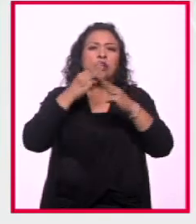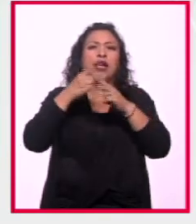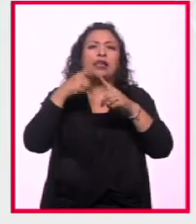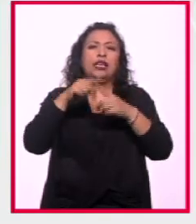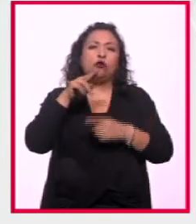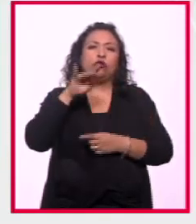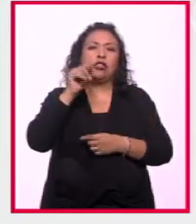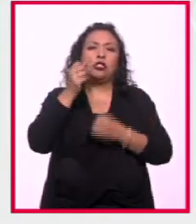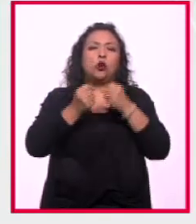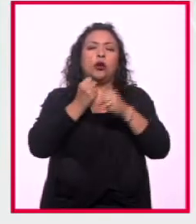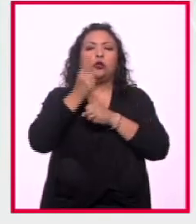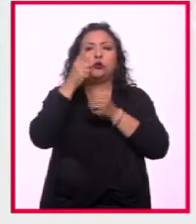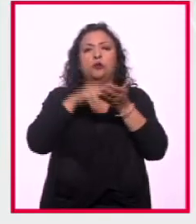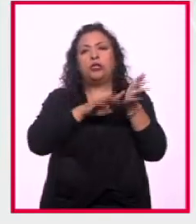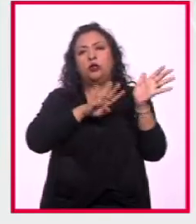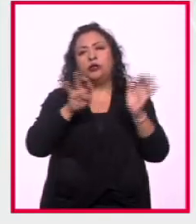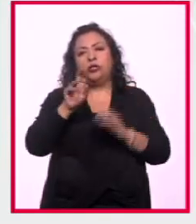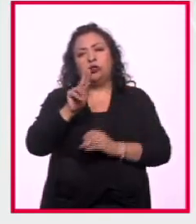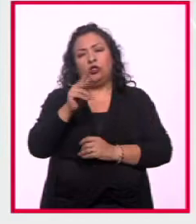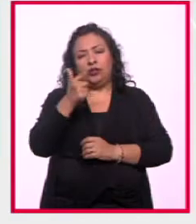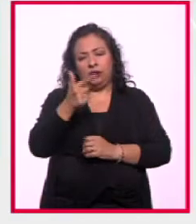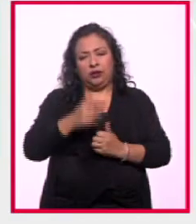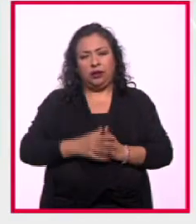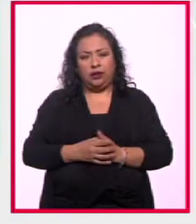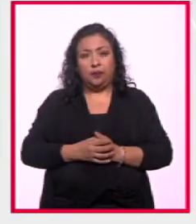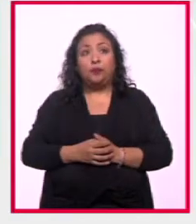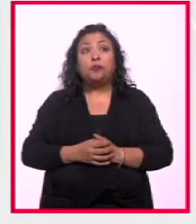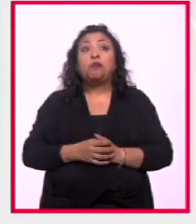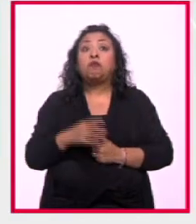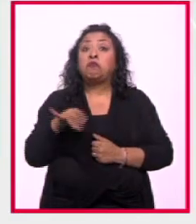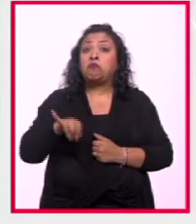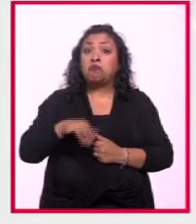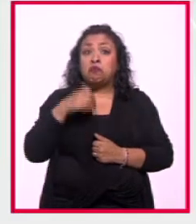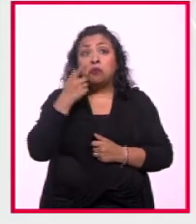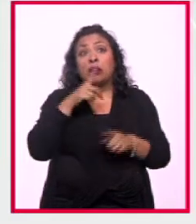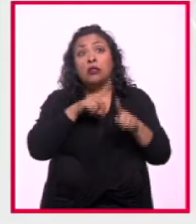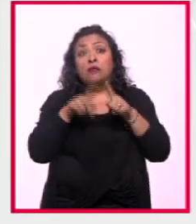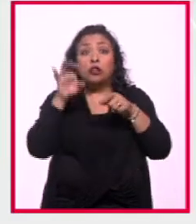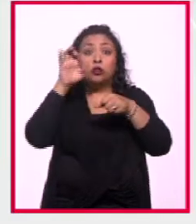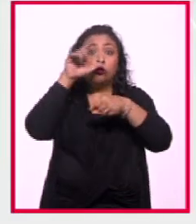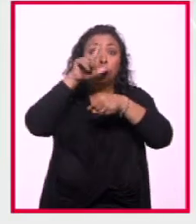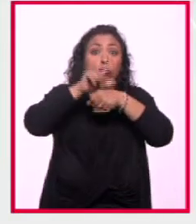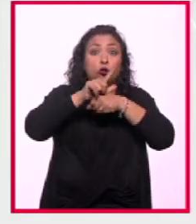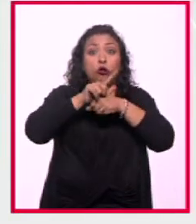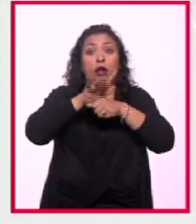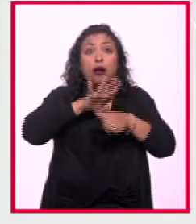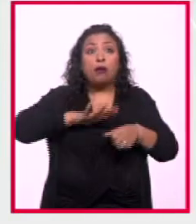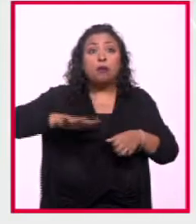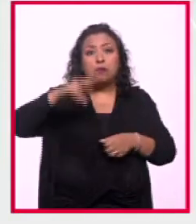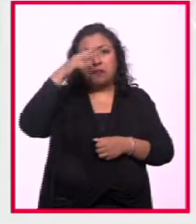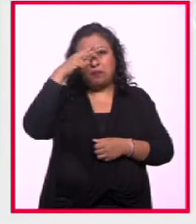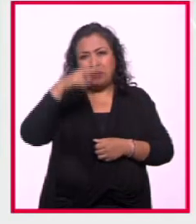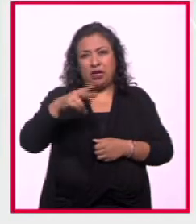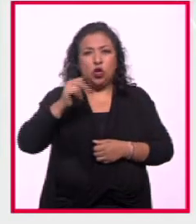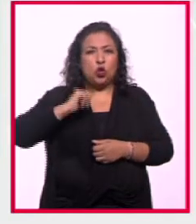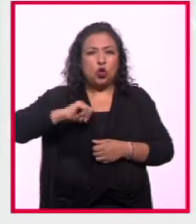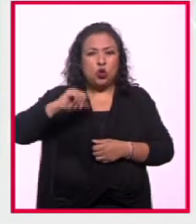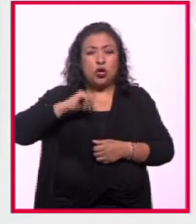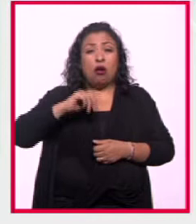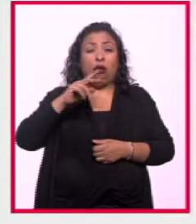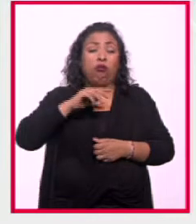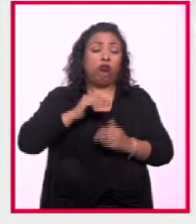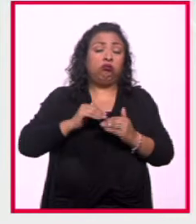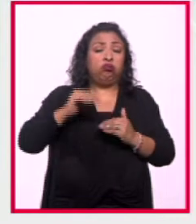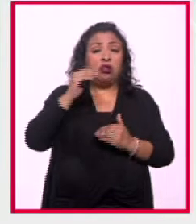en 1987 interesado por las diversas culturas que poblaron al méxico prehispánico el alto funcionario